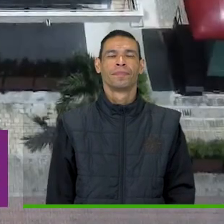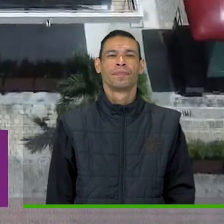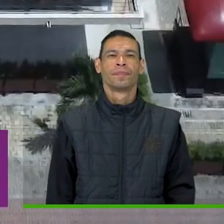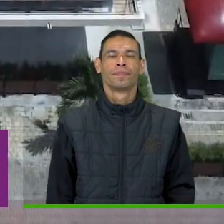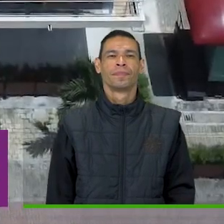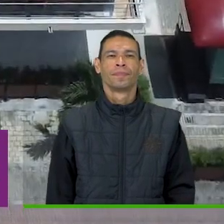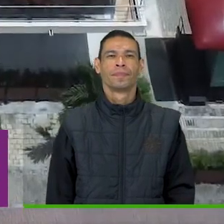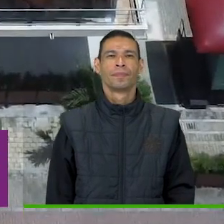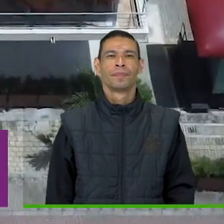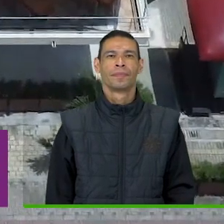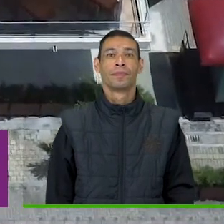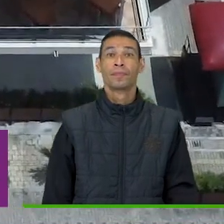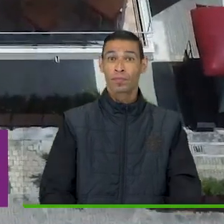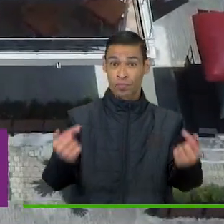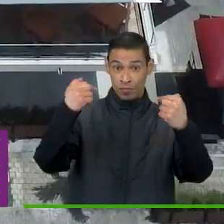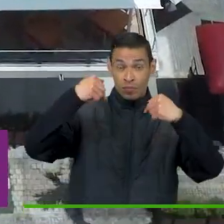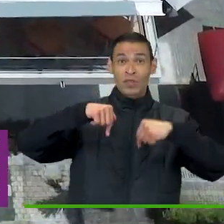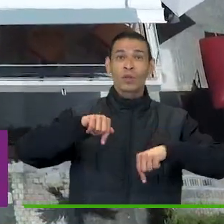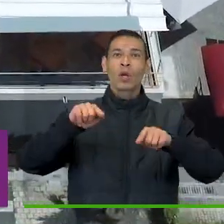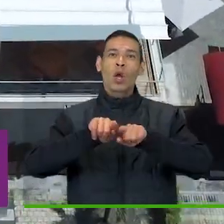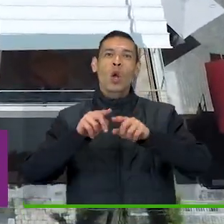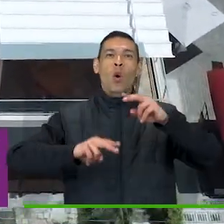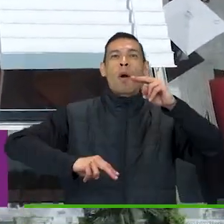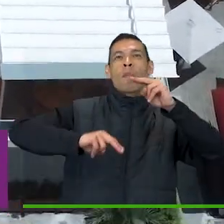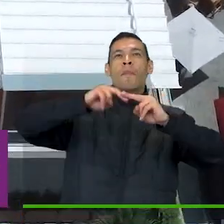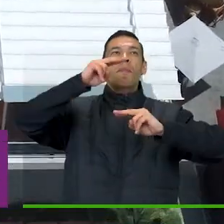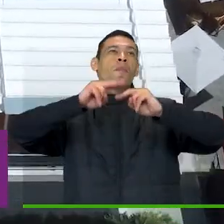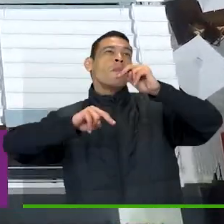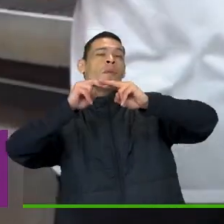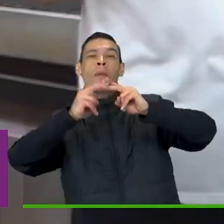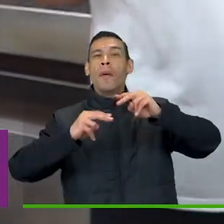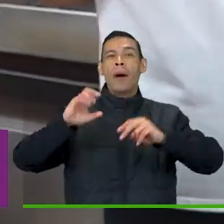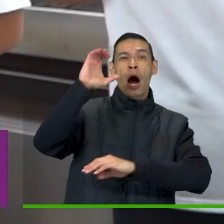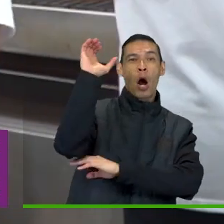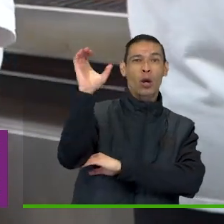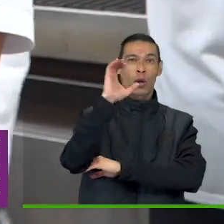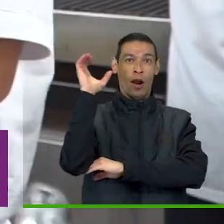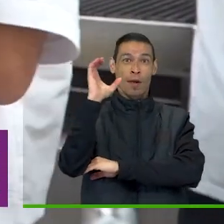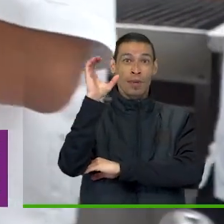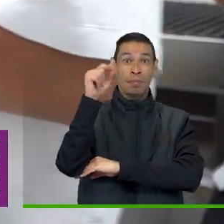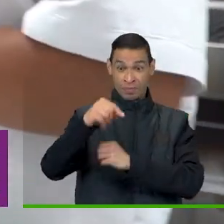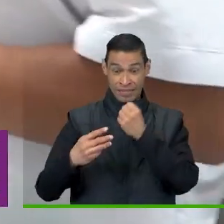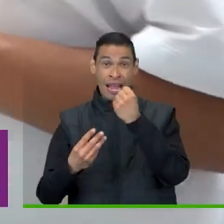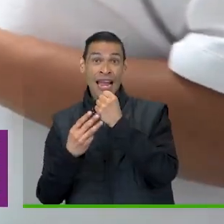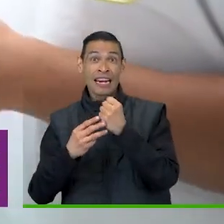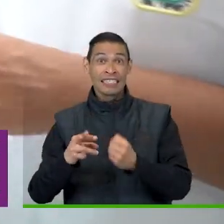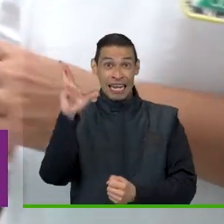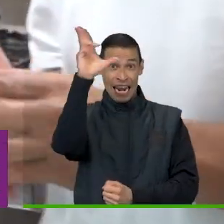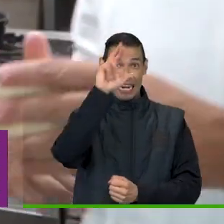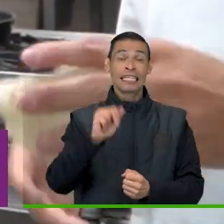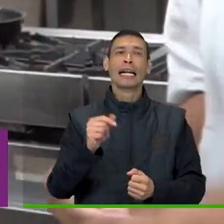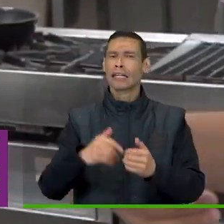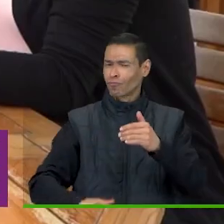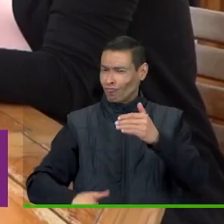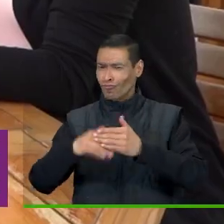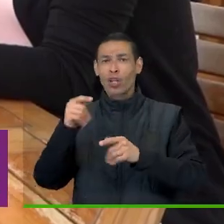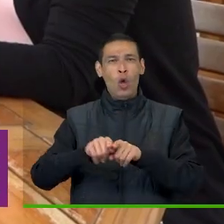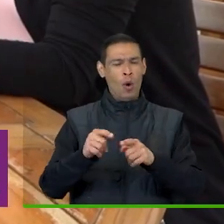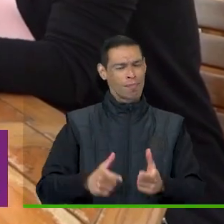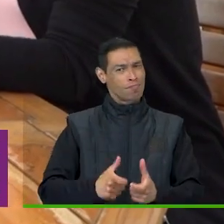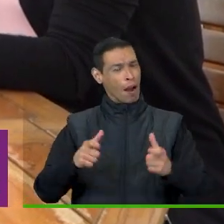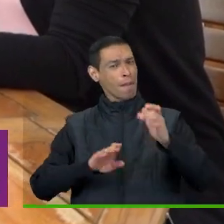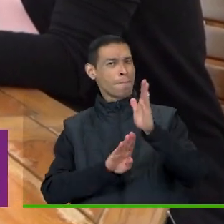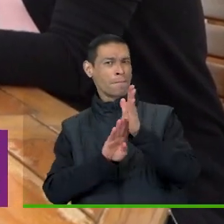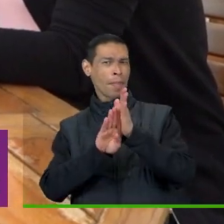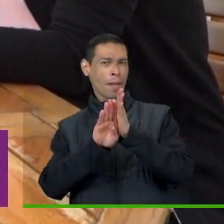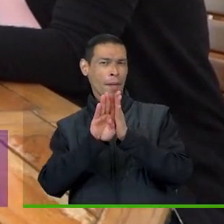Hoy es Patrimonio Arquitectónico de la Nación y gracias al SENA Risaralda, continúa creciendo como epicentro de la cultura, el turismo y